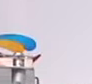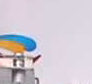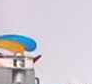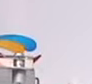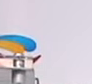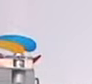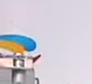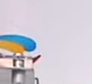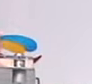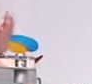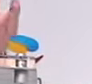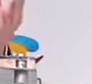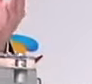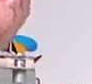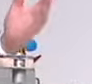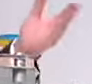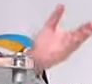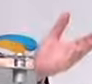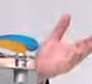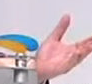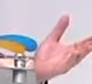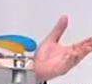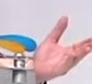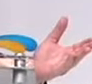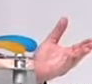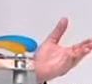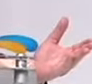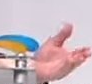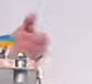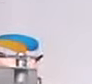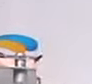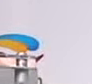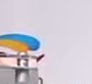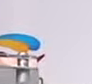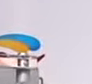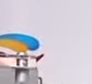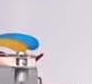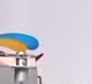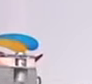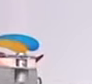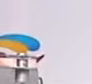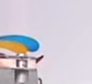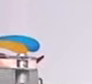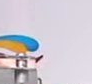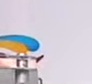a un concepto de servidores públicos y ciudadanos